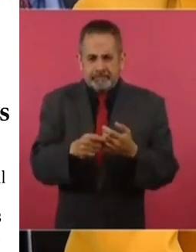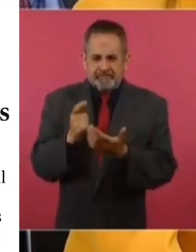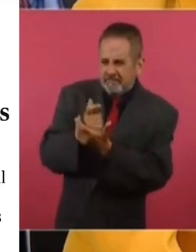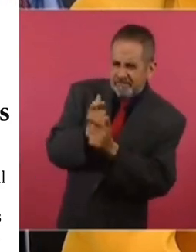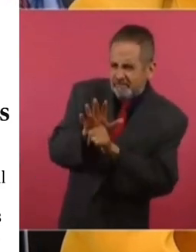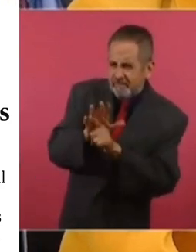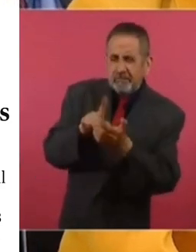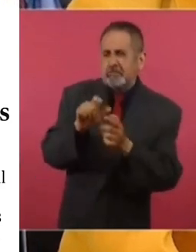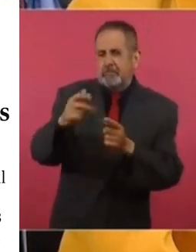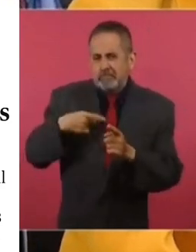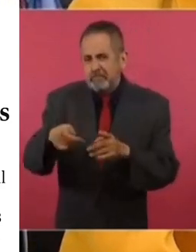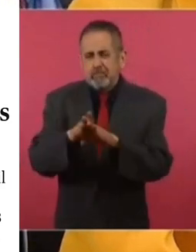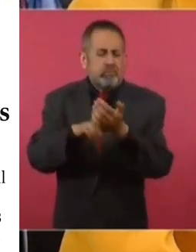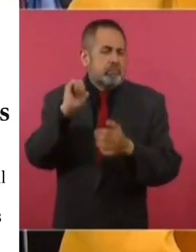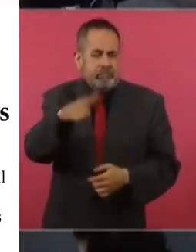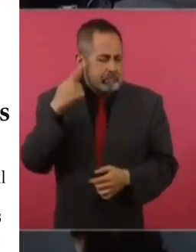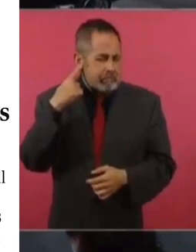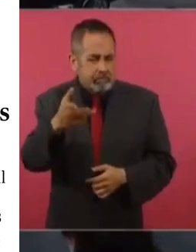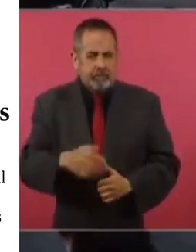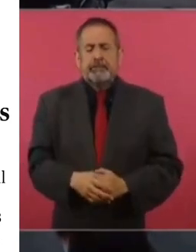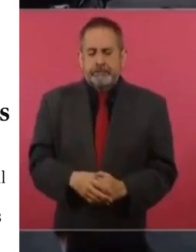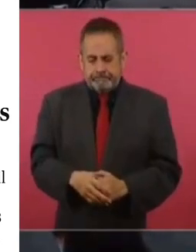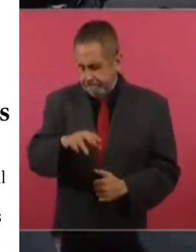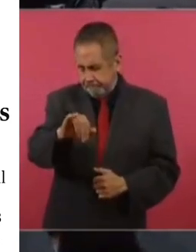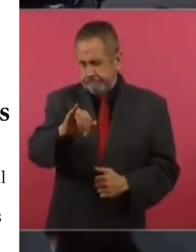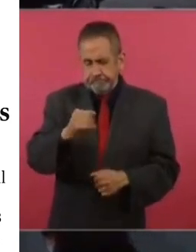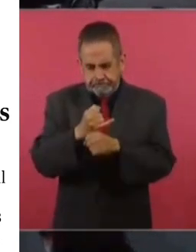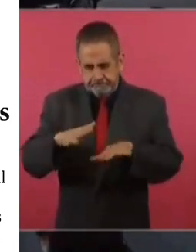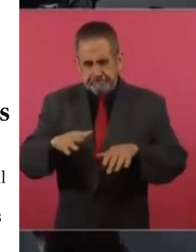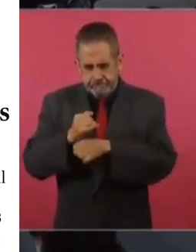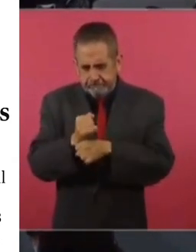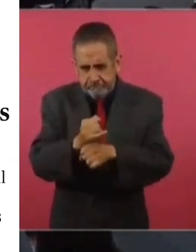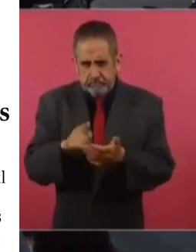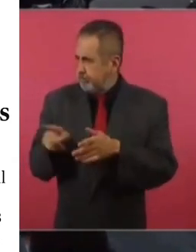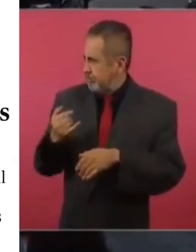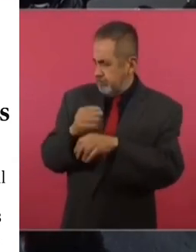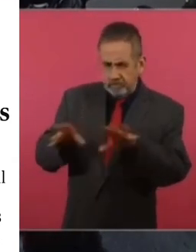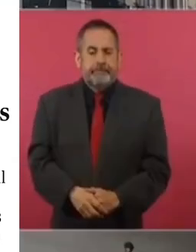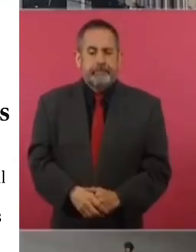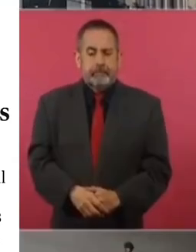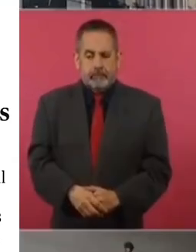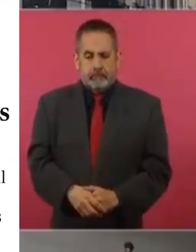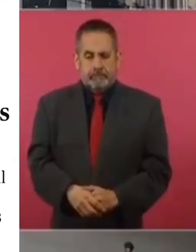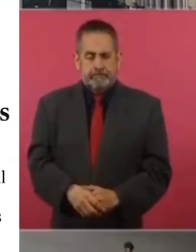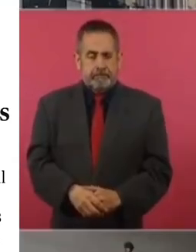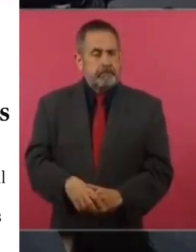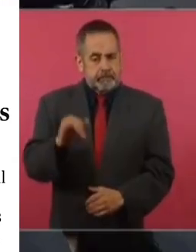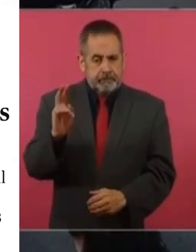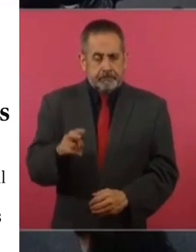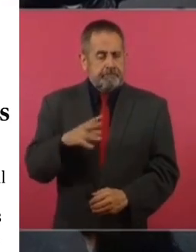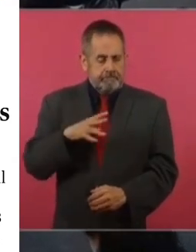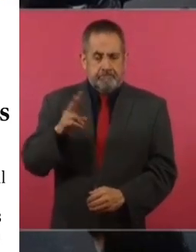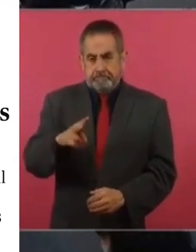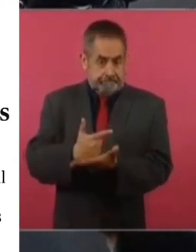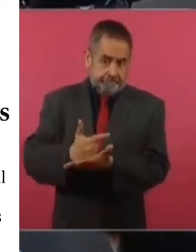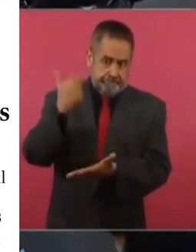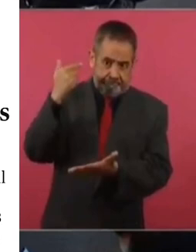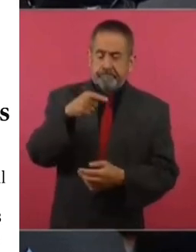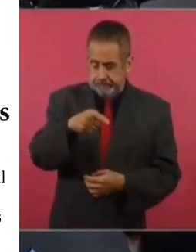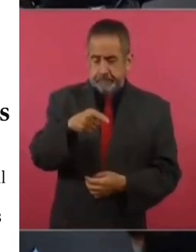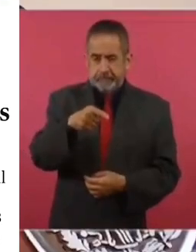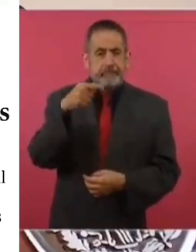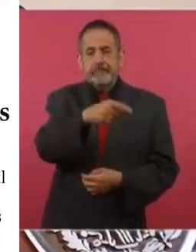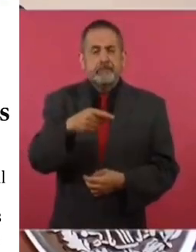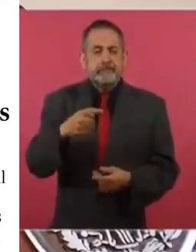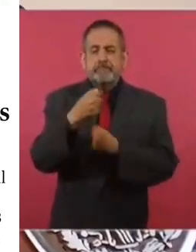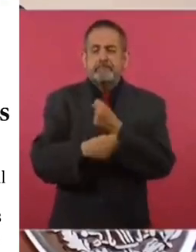extorsión a un locatario o comerciantes de esta central de Abasto? Sí, se tiene ya la información, se está haciendo la investigación. ¿Lo puedes informar? Sí, efectivamente, hubo hechos graves en la